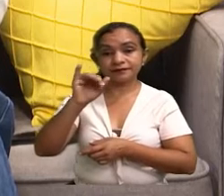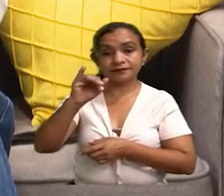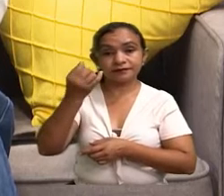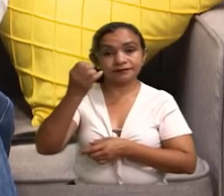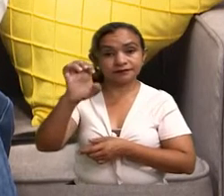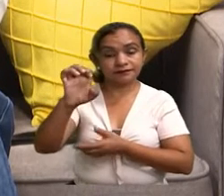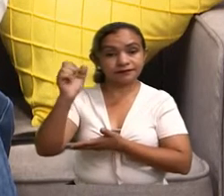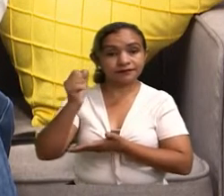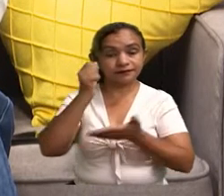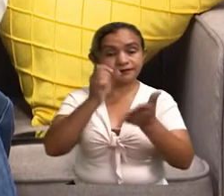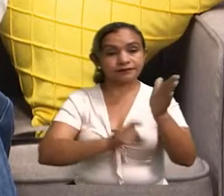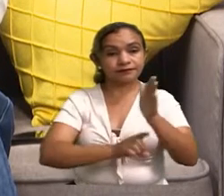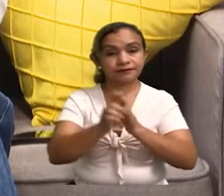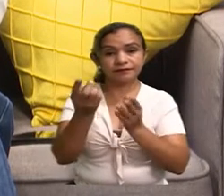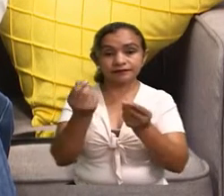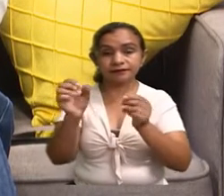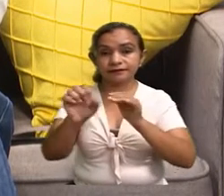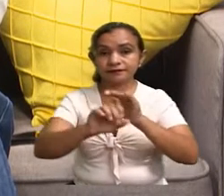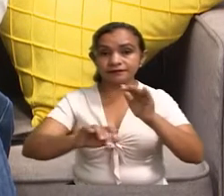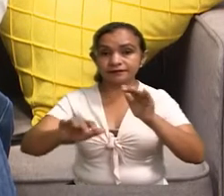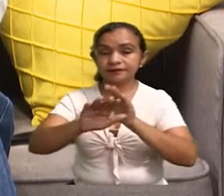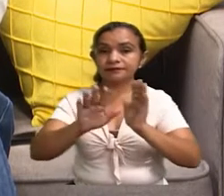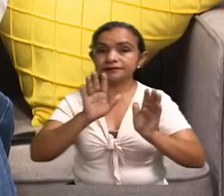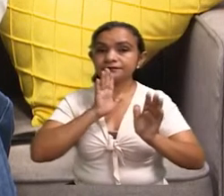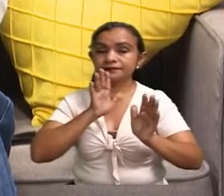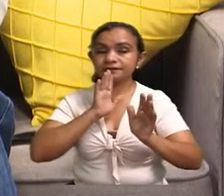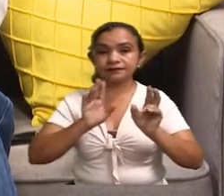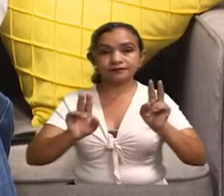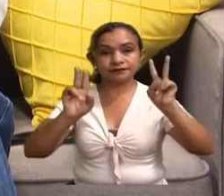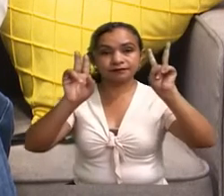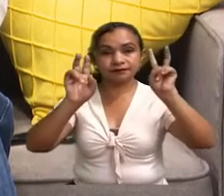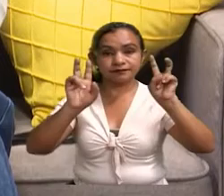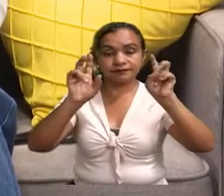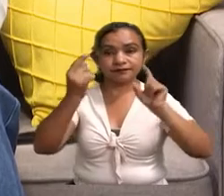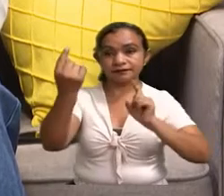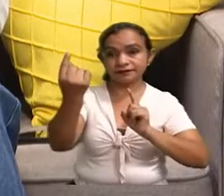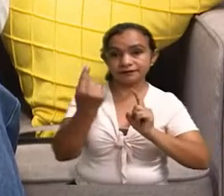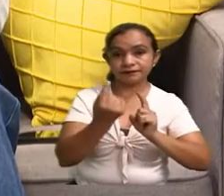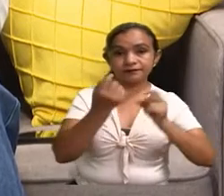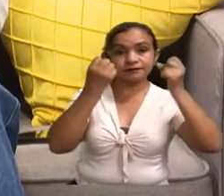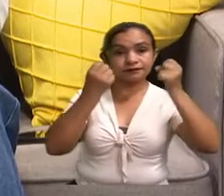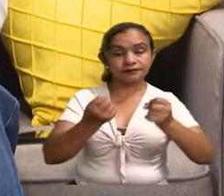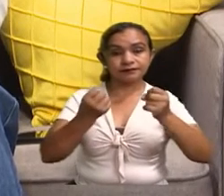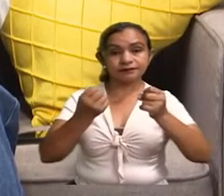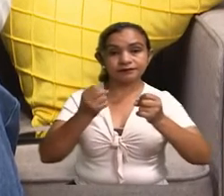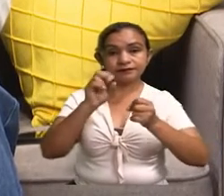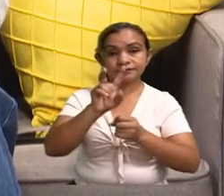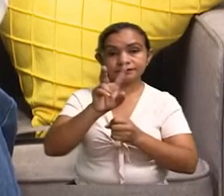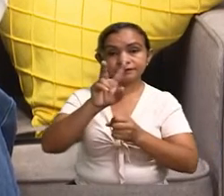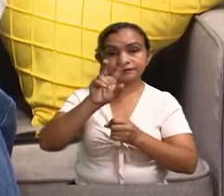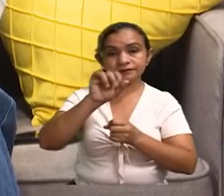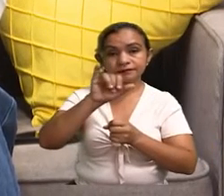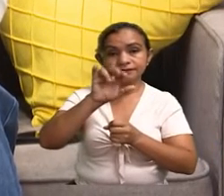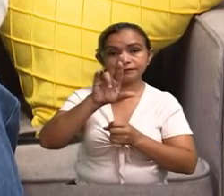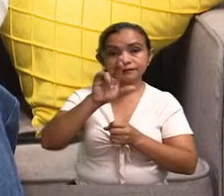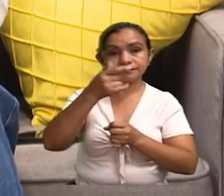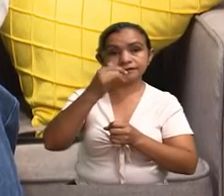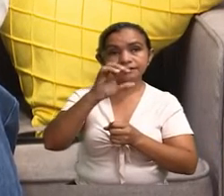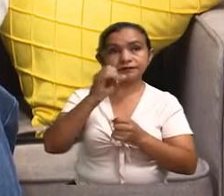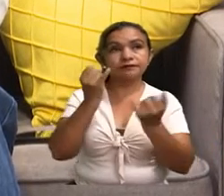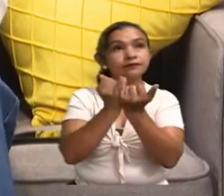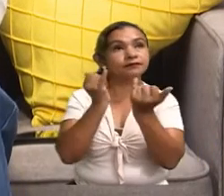de Inversión Social para Emergencia. Y pues para conversar sobre este tema se encuentra con nosotros el compañero Virgilio Bravo, quien es director ejecutivo